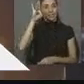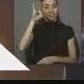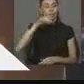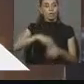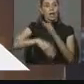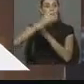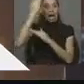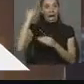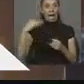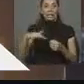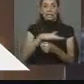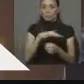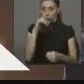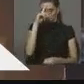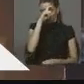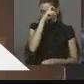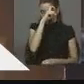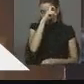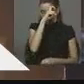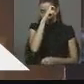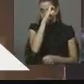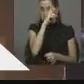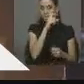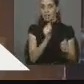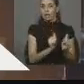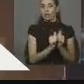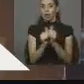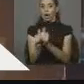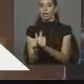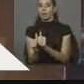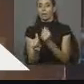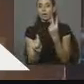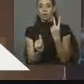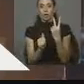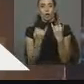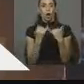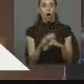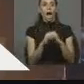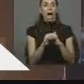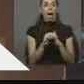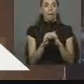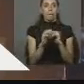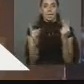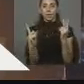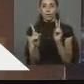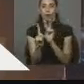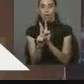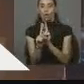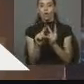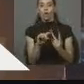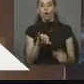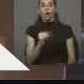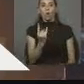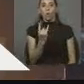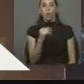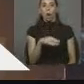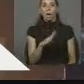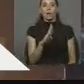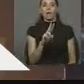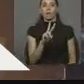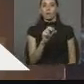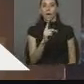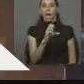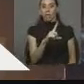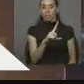situaciones complejas. Llegaron a acompañarlo 2 entrañables amigos de él, Juan Badel y Roberto